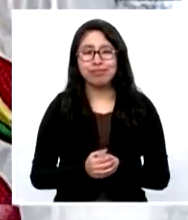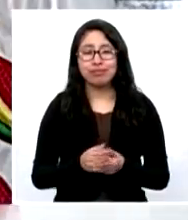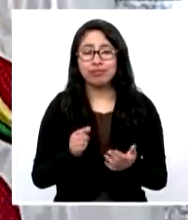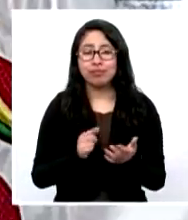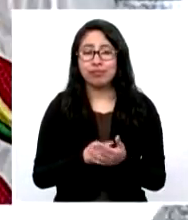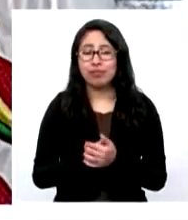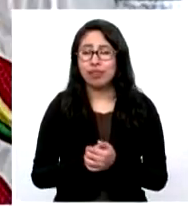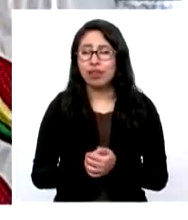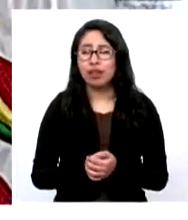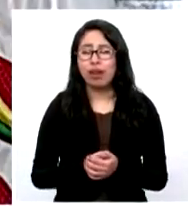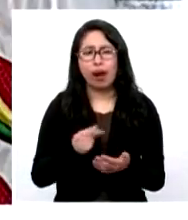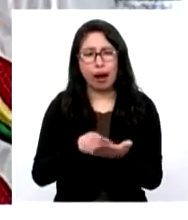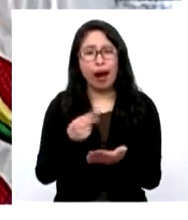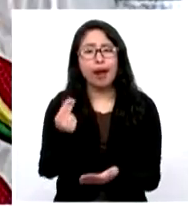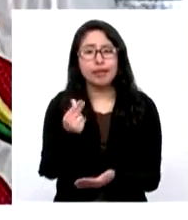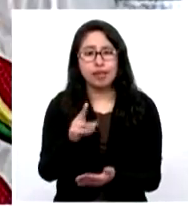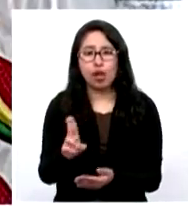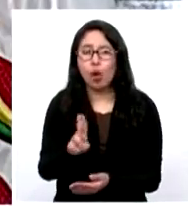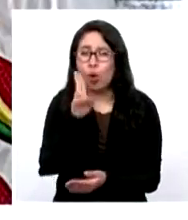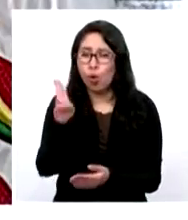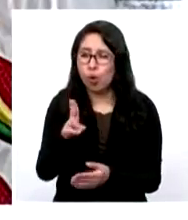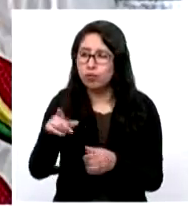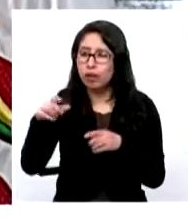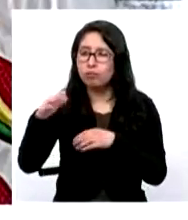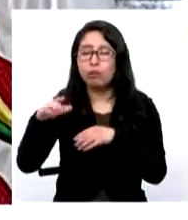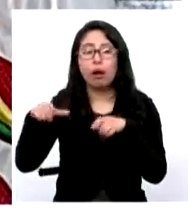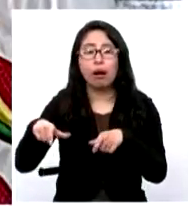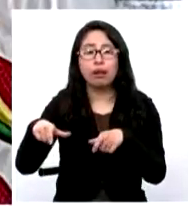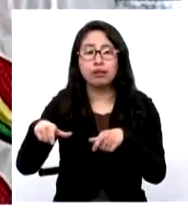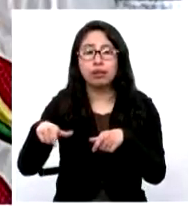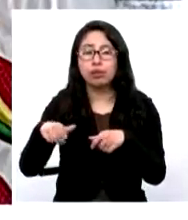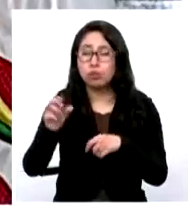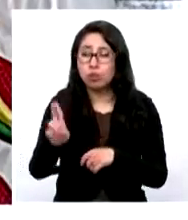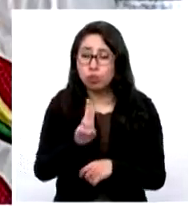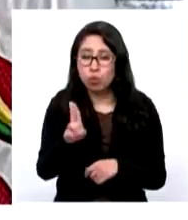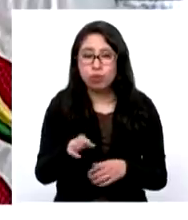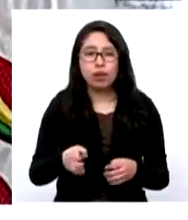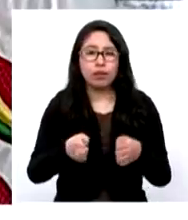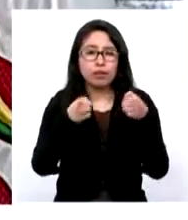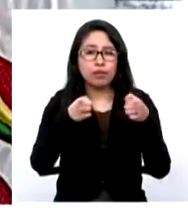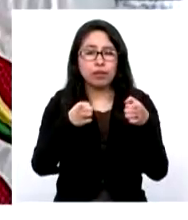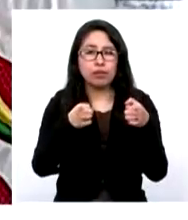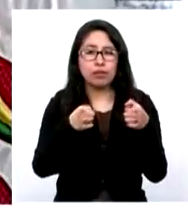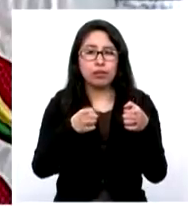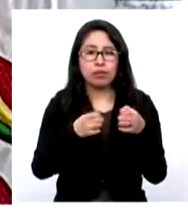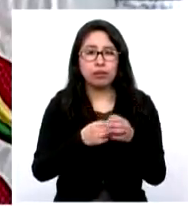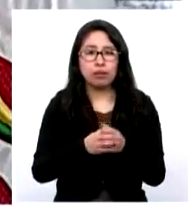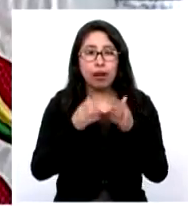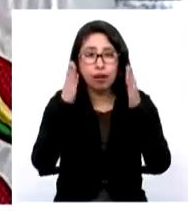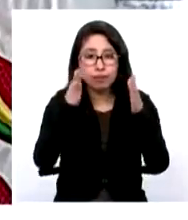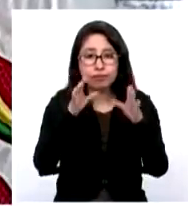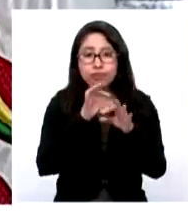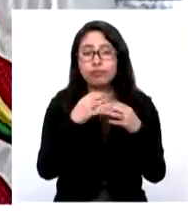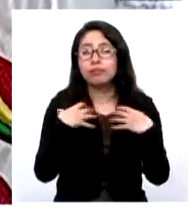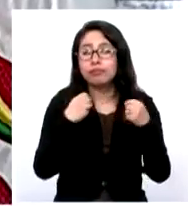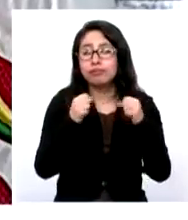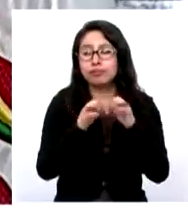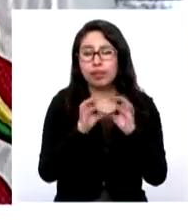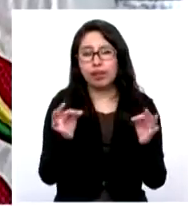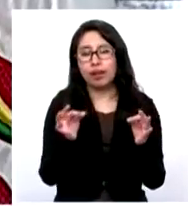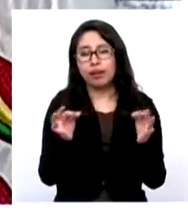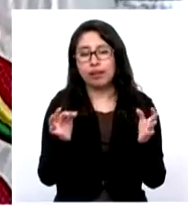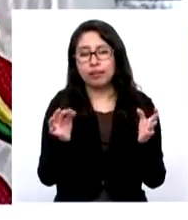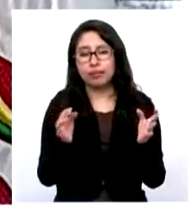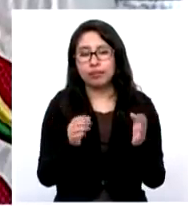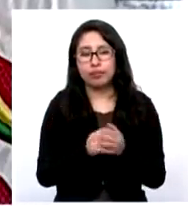prefirieron despilfarrarlo y dejarnos un sistema de salud deteriorado, que ahora lo sufrimos los